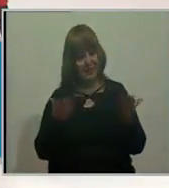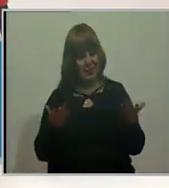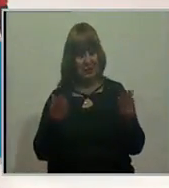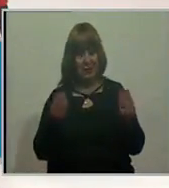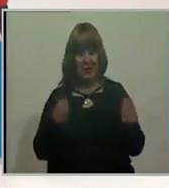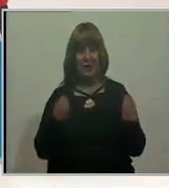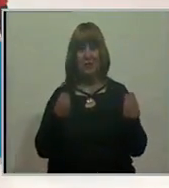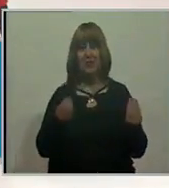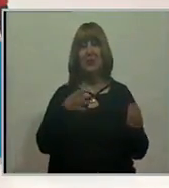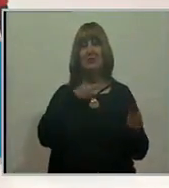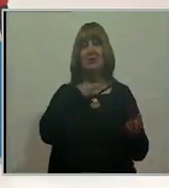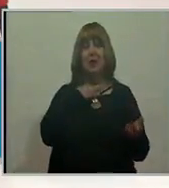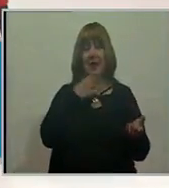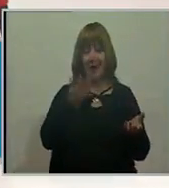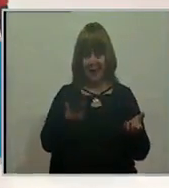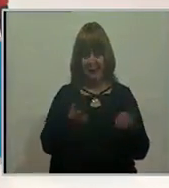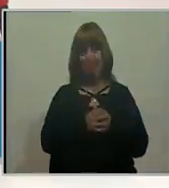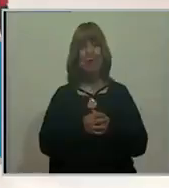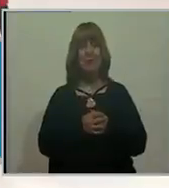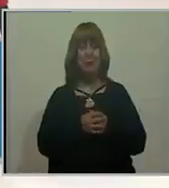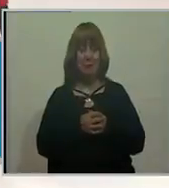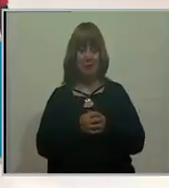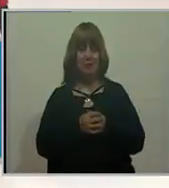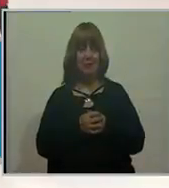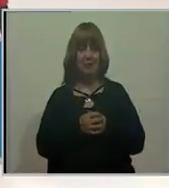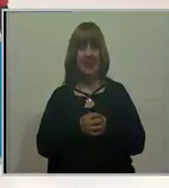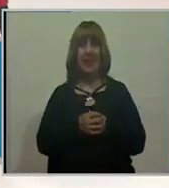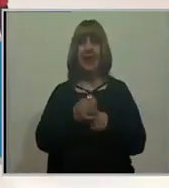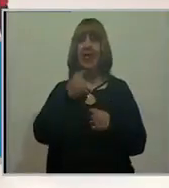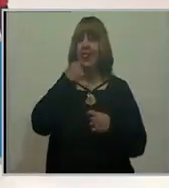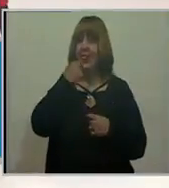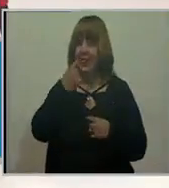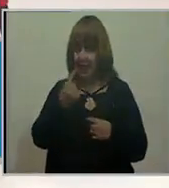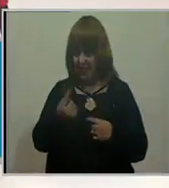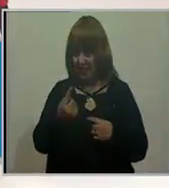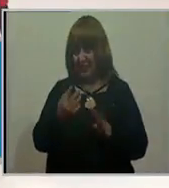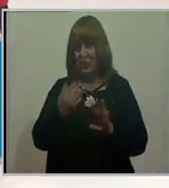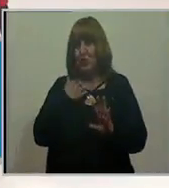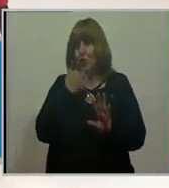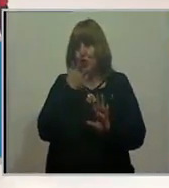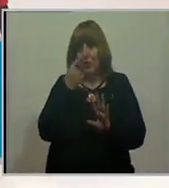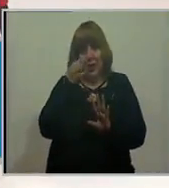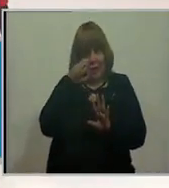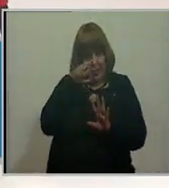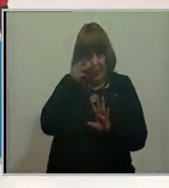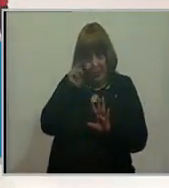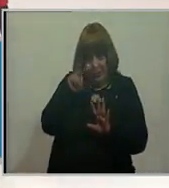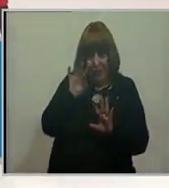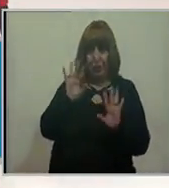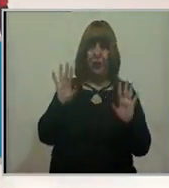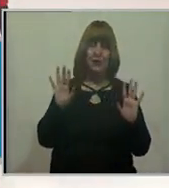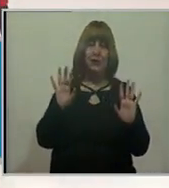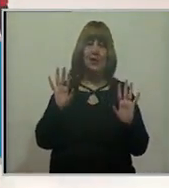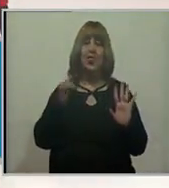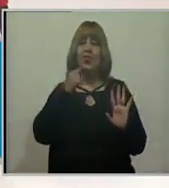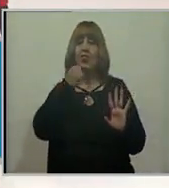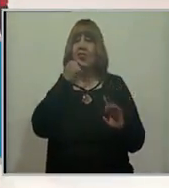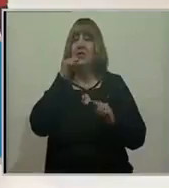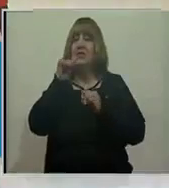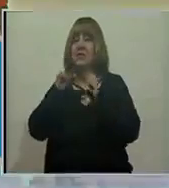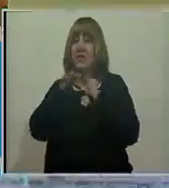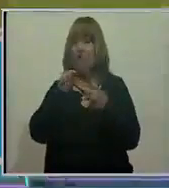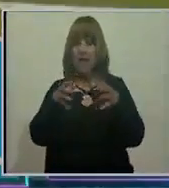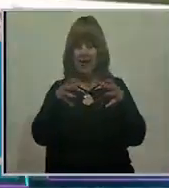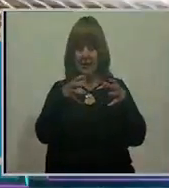Dicen que pasó, no me consta. No me como contarnos. La selección